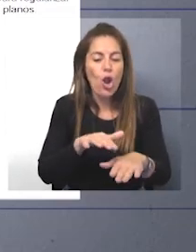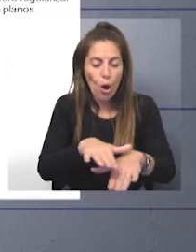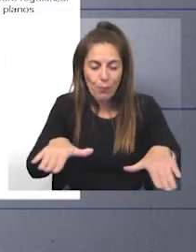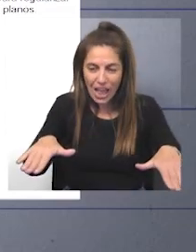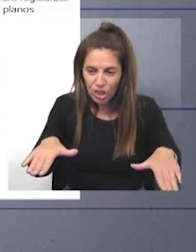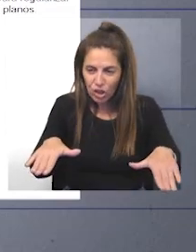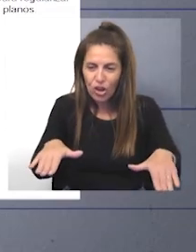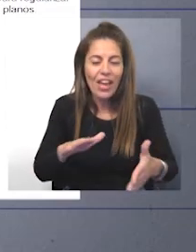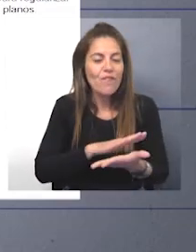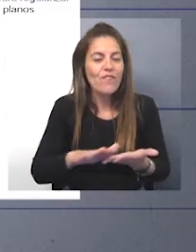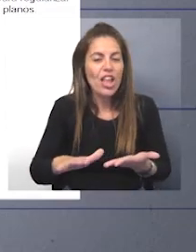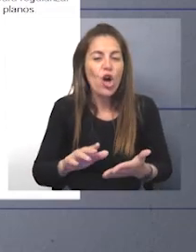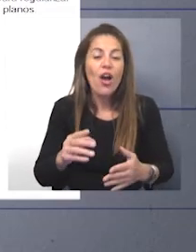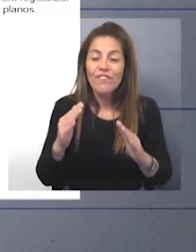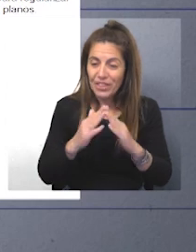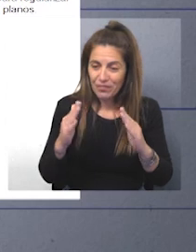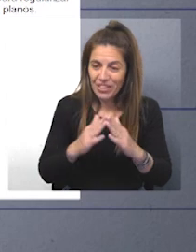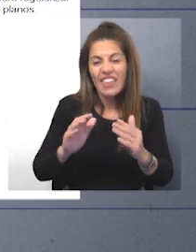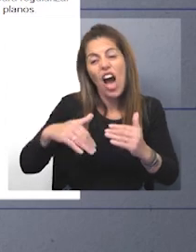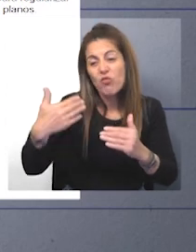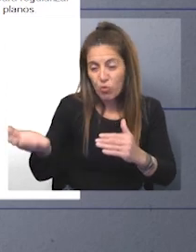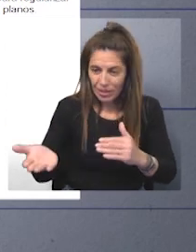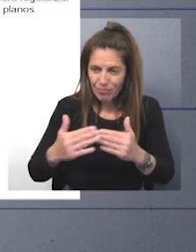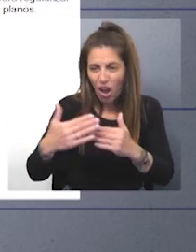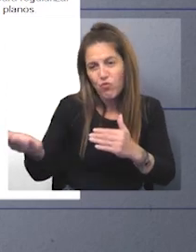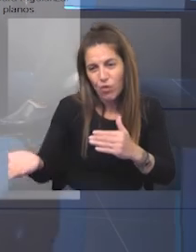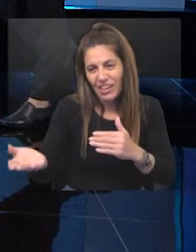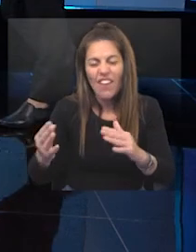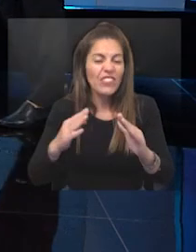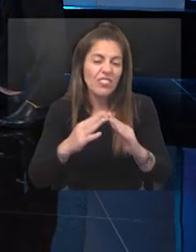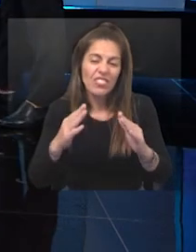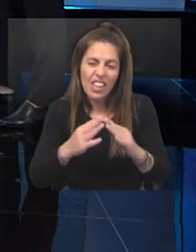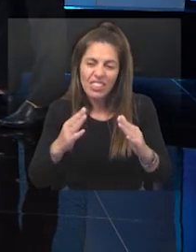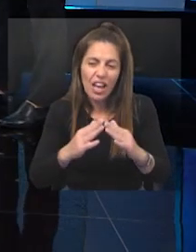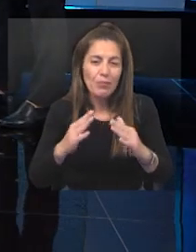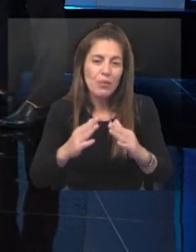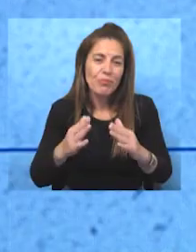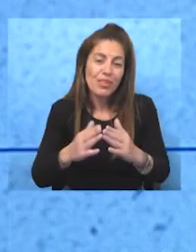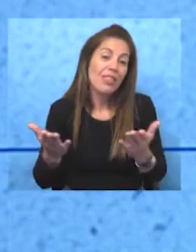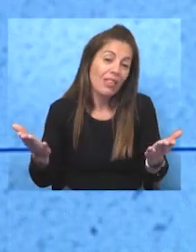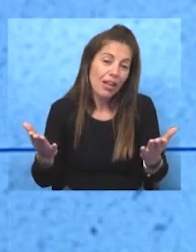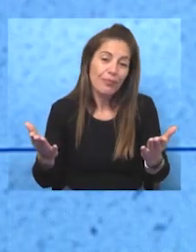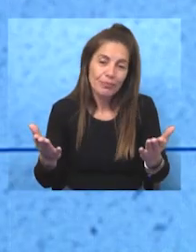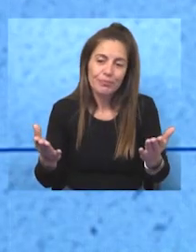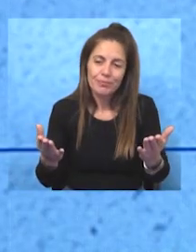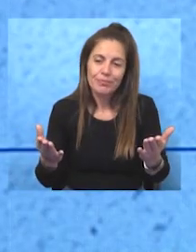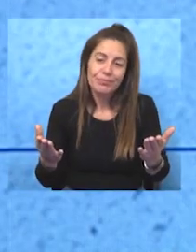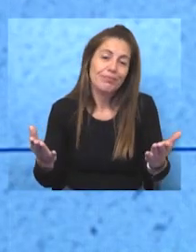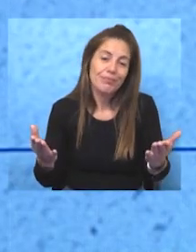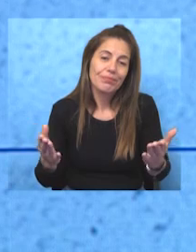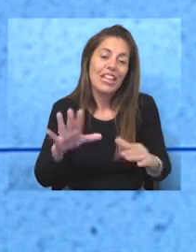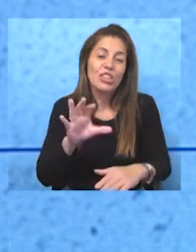eso y vivienda par lógicamente afuera de la misma afuera de la vivienda queda vivienda es paradójico pero este era